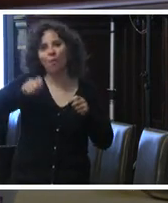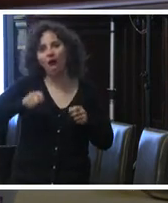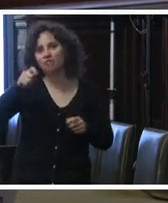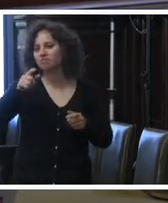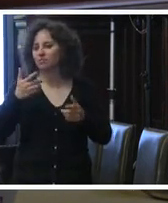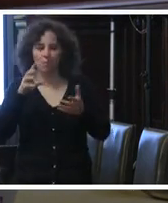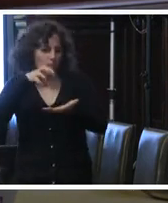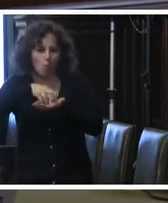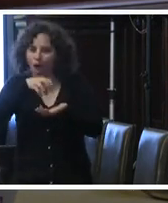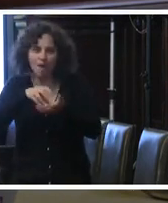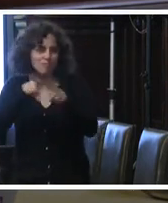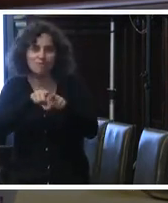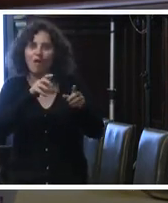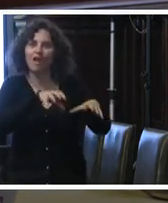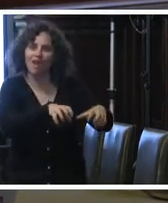mismos lugares